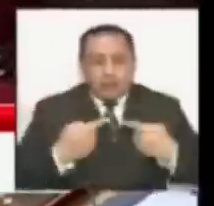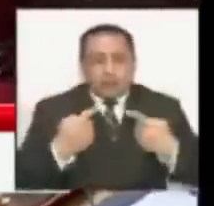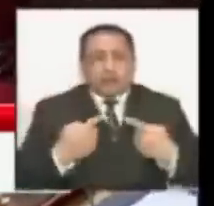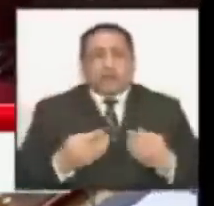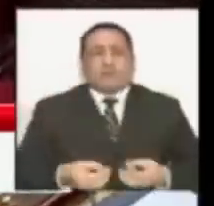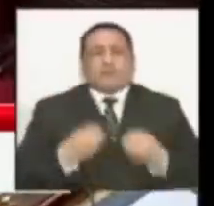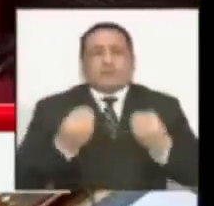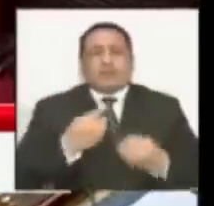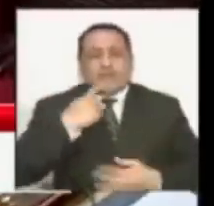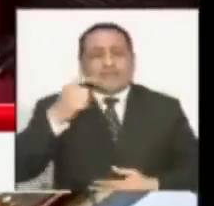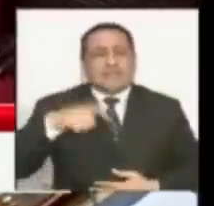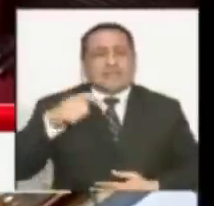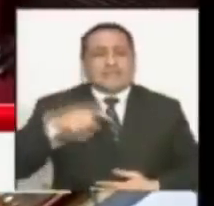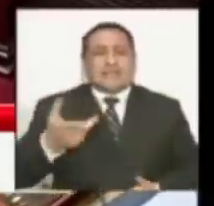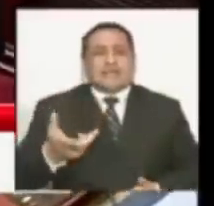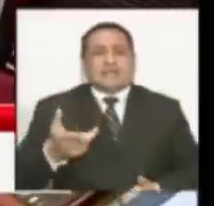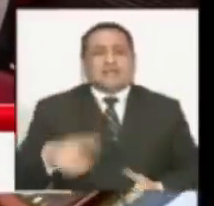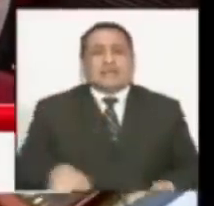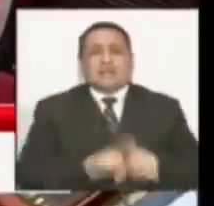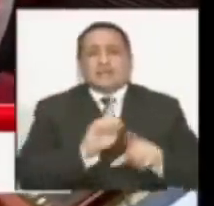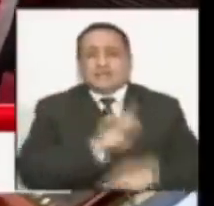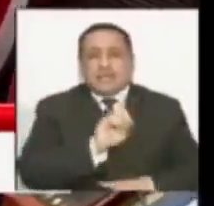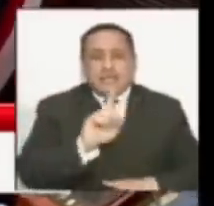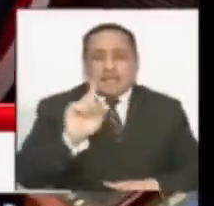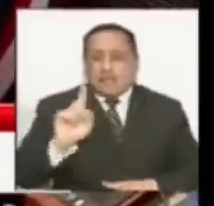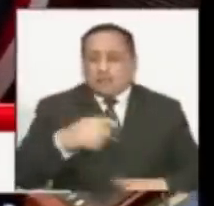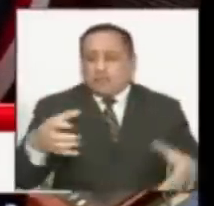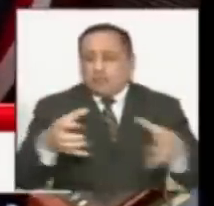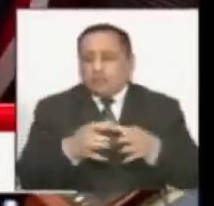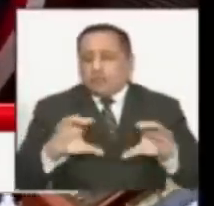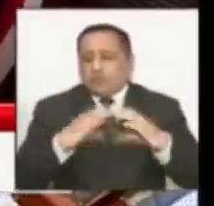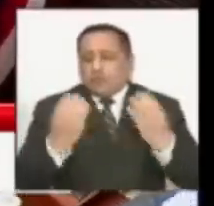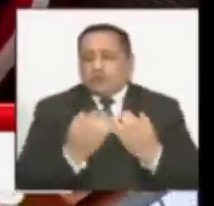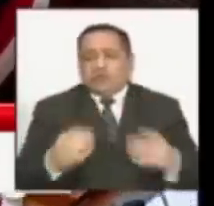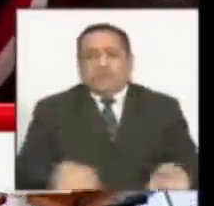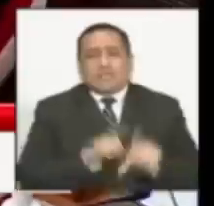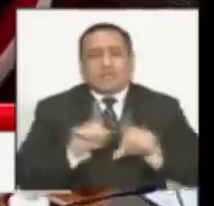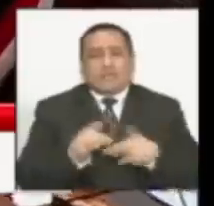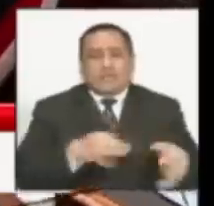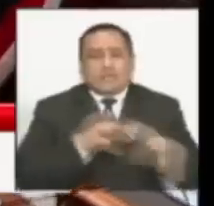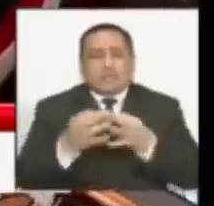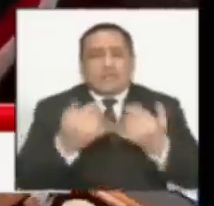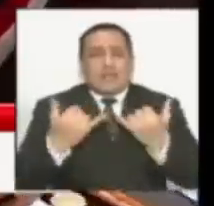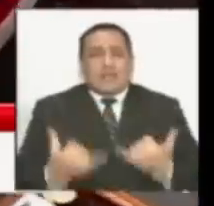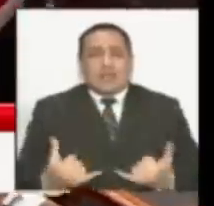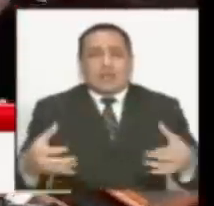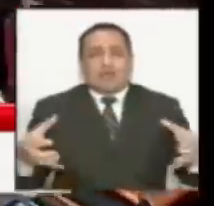felicitaciones, son propias de un presidente al asumir un cargo,